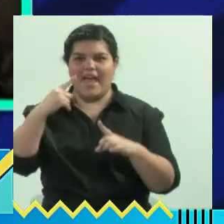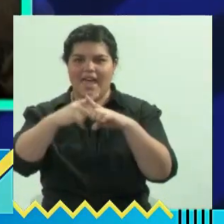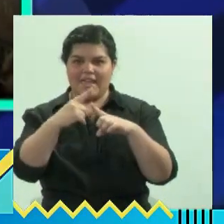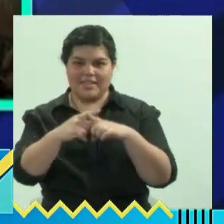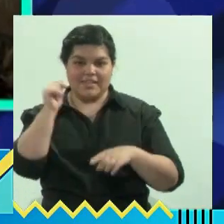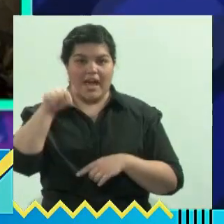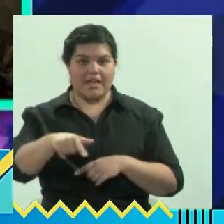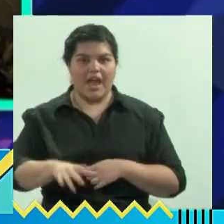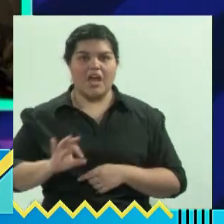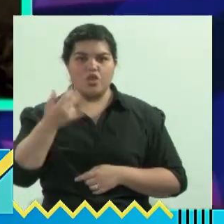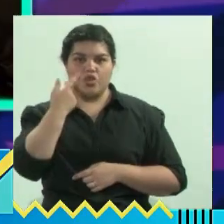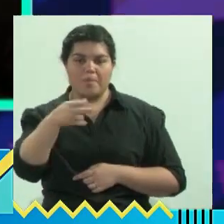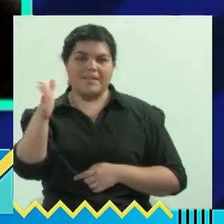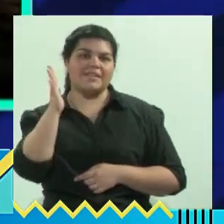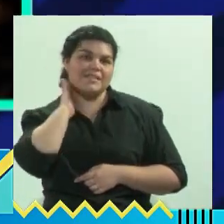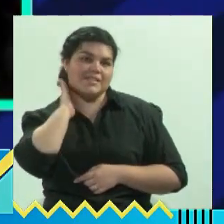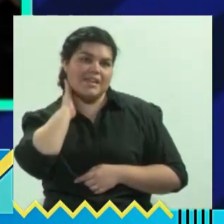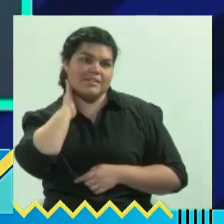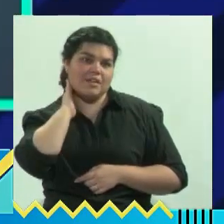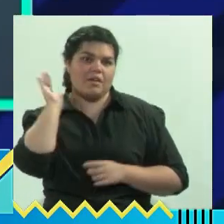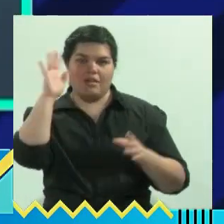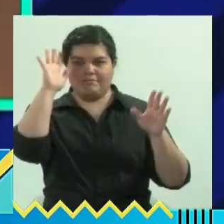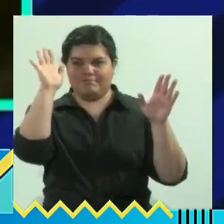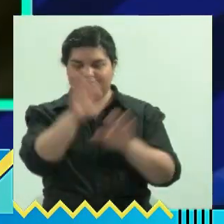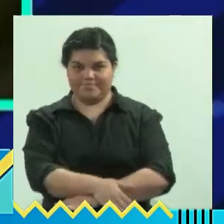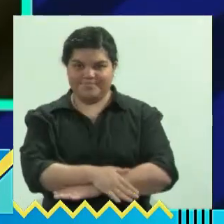este capítulo vamos a ver a Mulder...